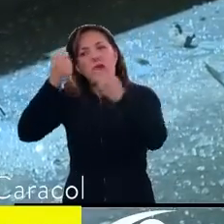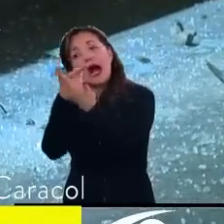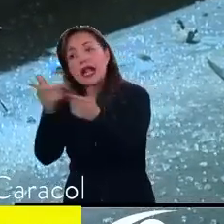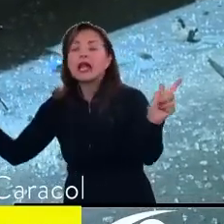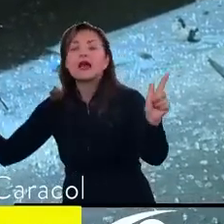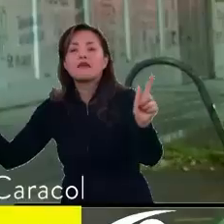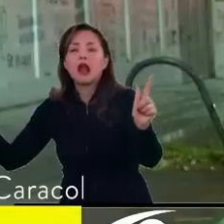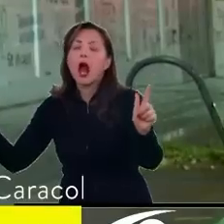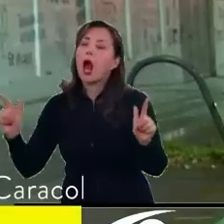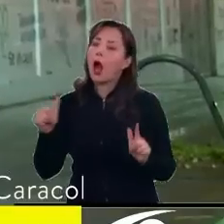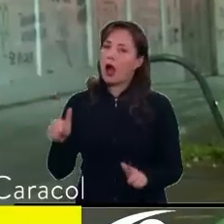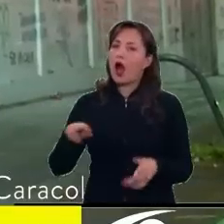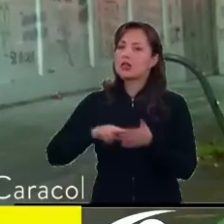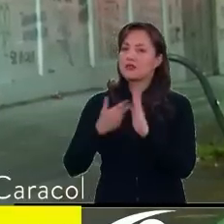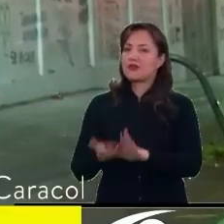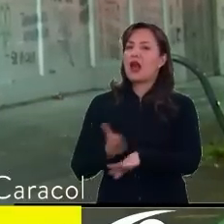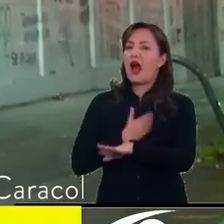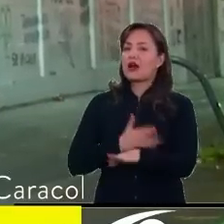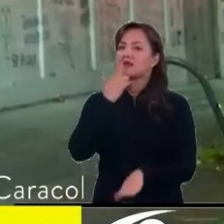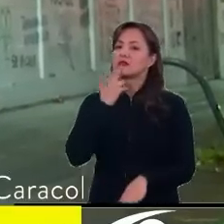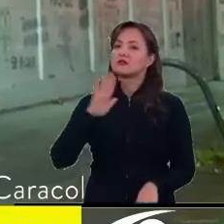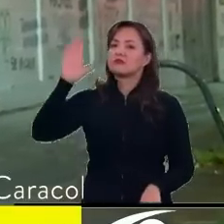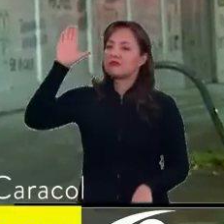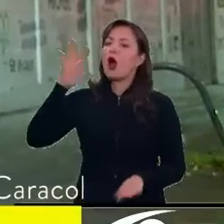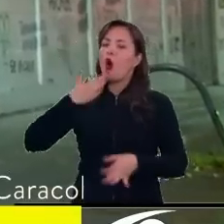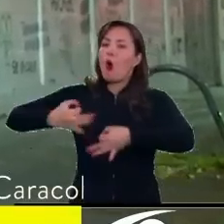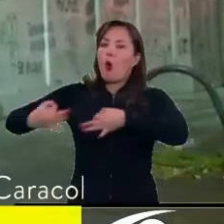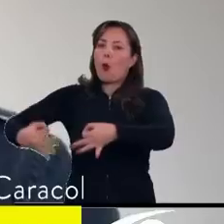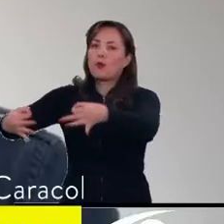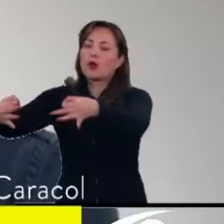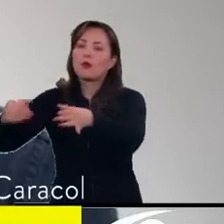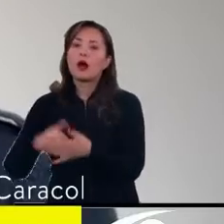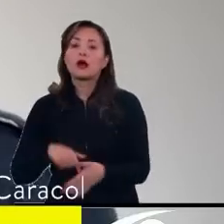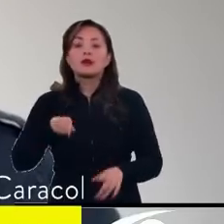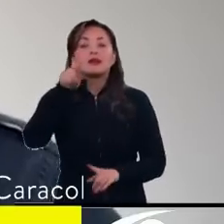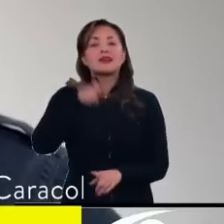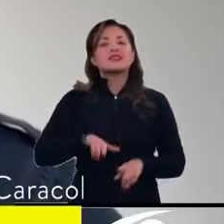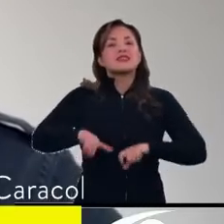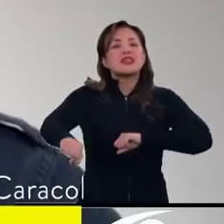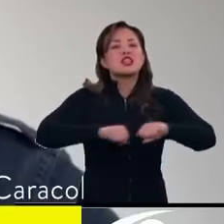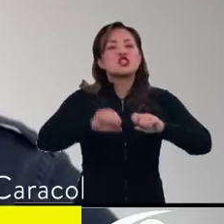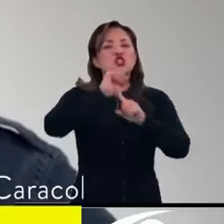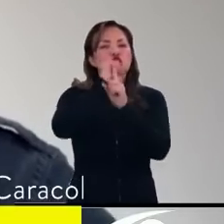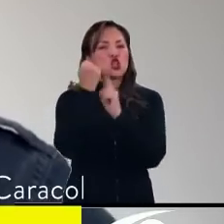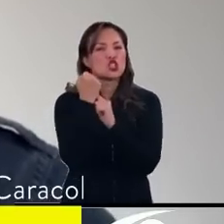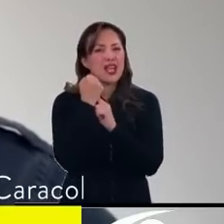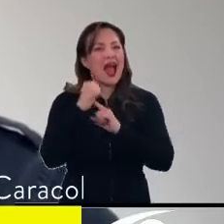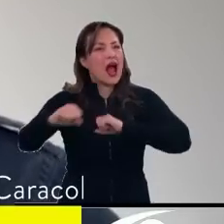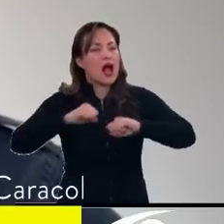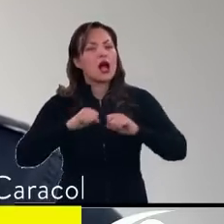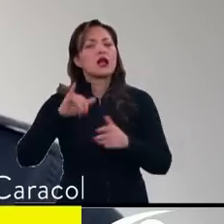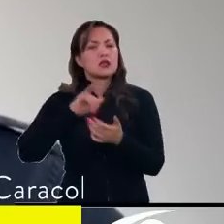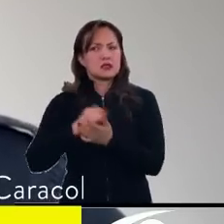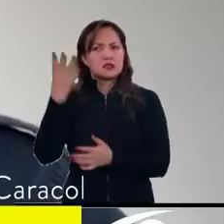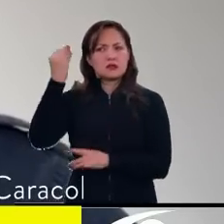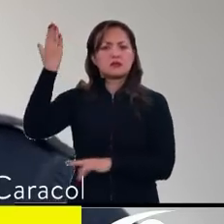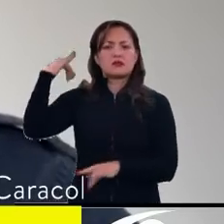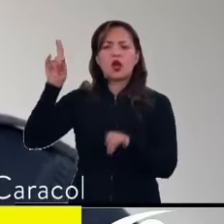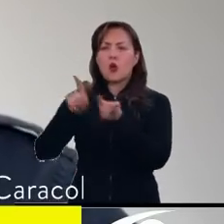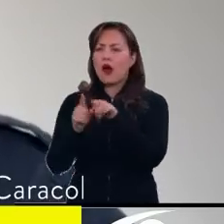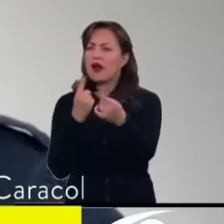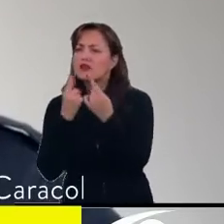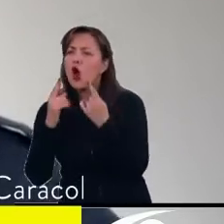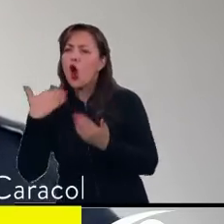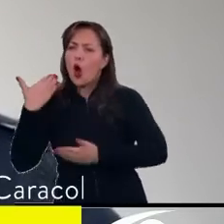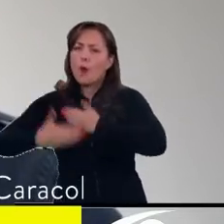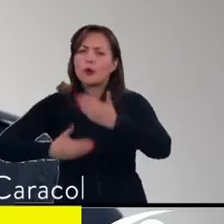promesa de campaña que se está cumpliendo. La de gestor social es una figura que ha sido usada varias veces durante varios diálogos y procesos de